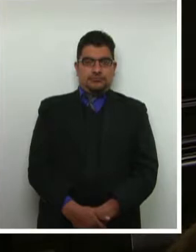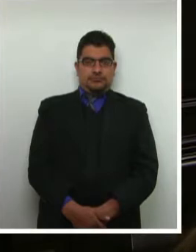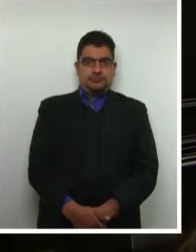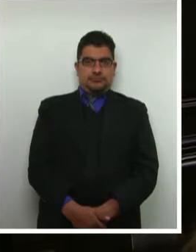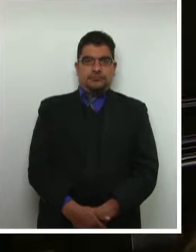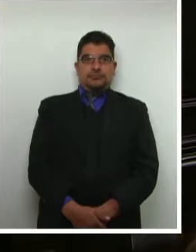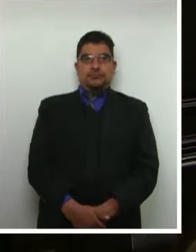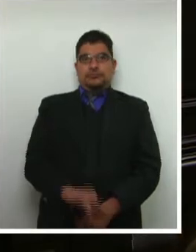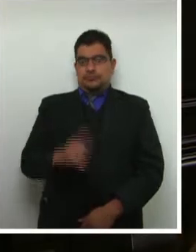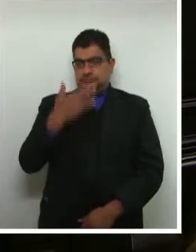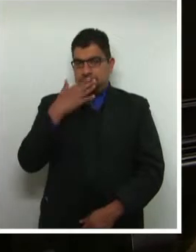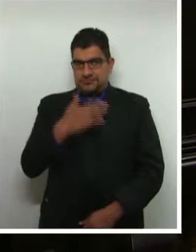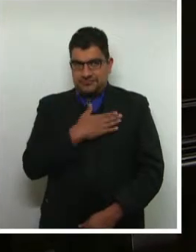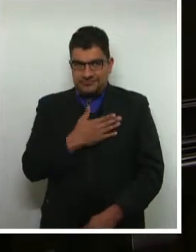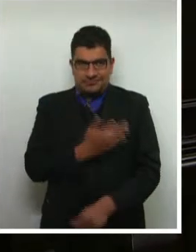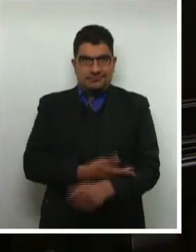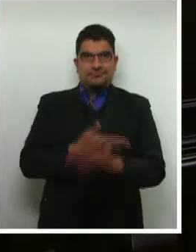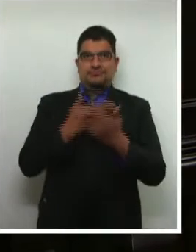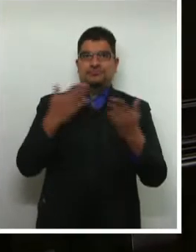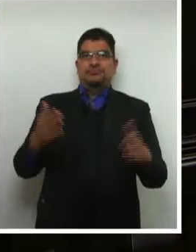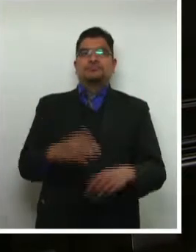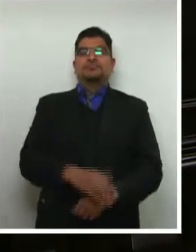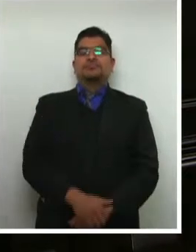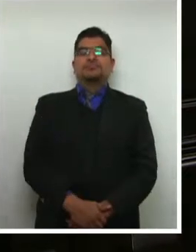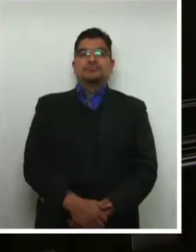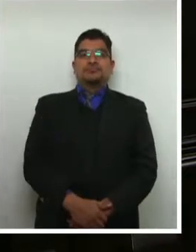Sí, buenas tardes.